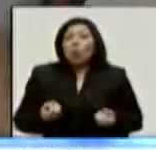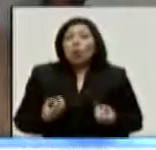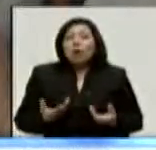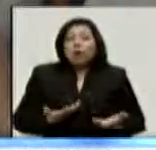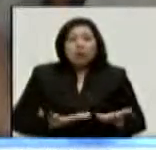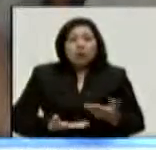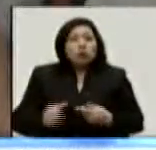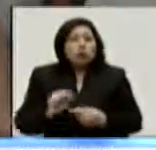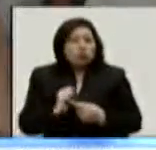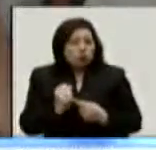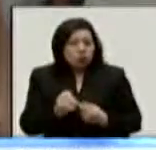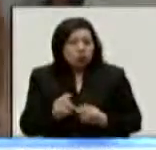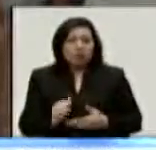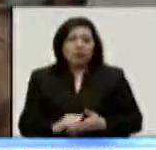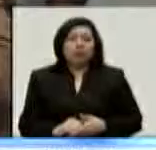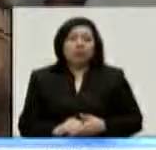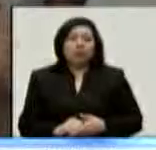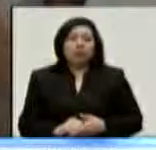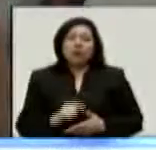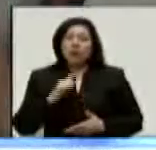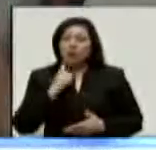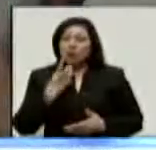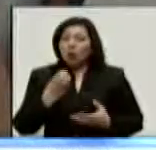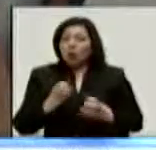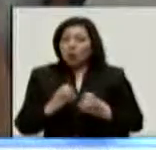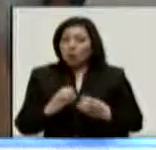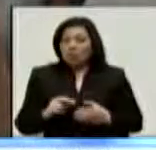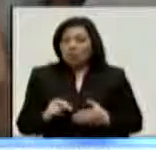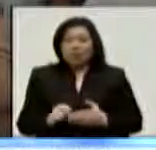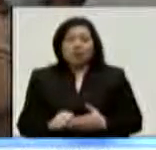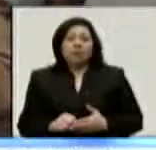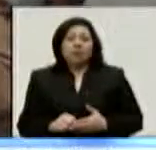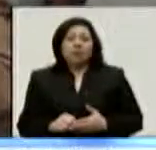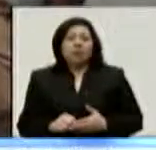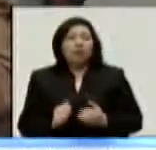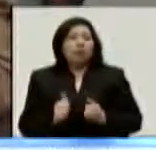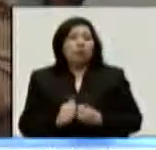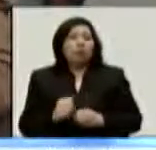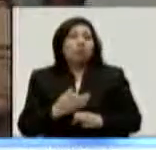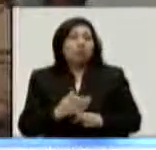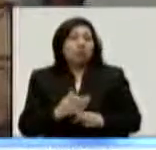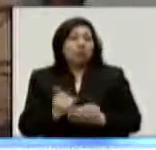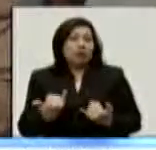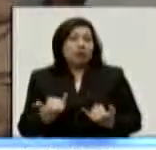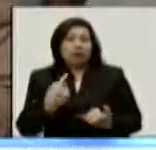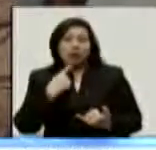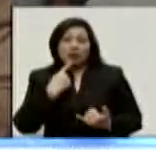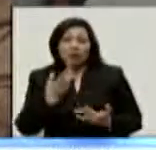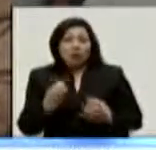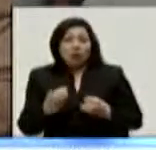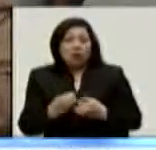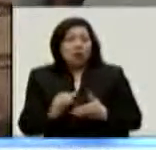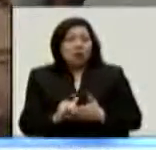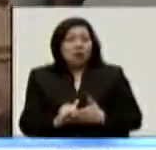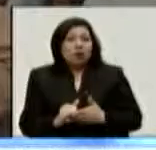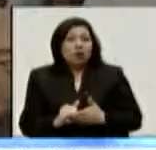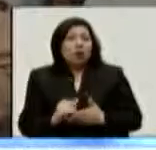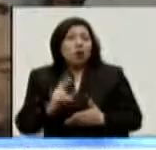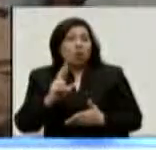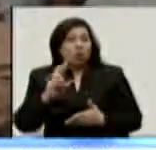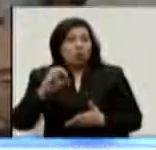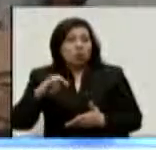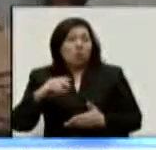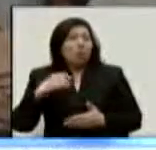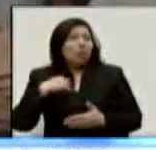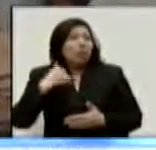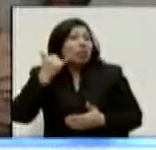capital social. Es una compañía que tiene, señor presidente, conforme aquí se ha dicho, que coincide con lo que dijo Rómulo